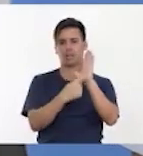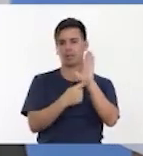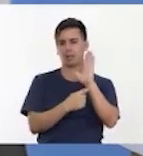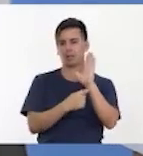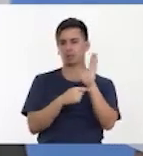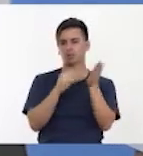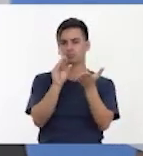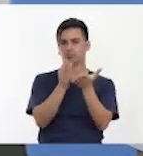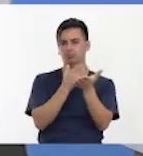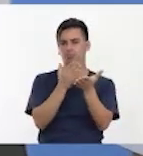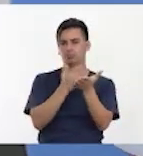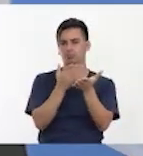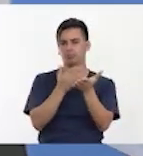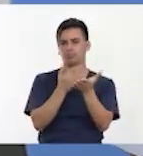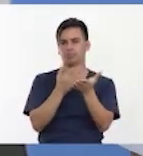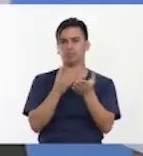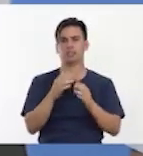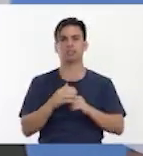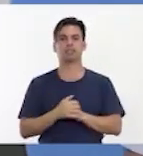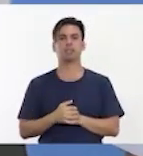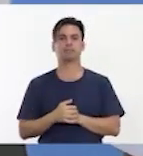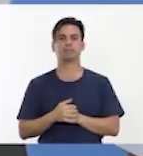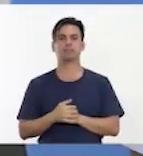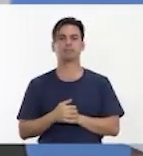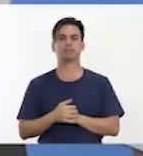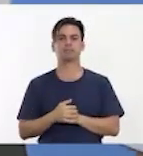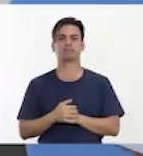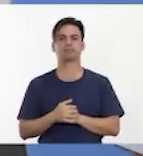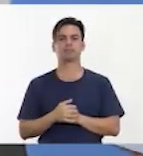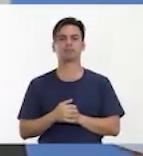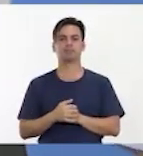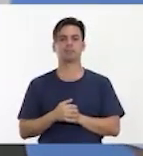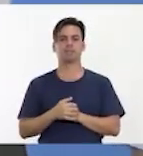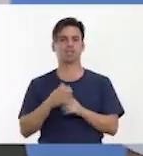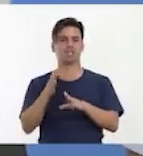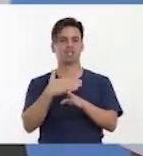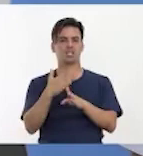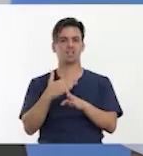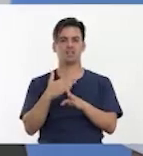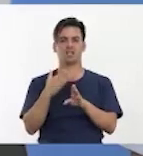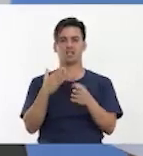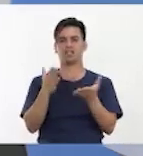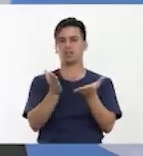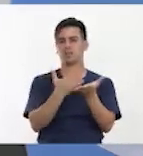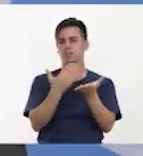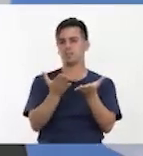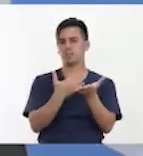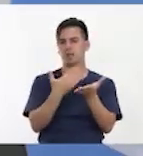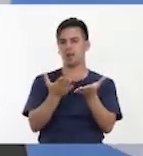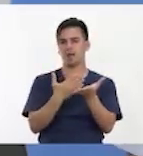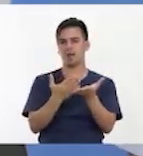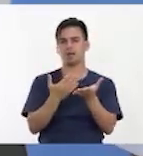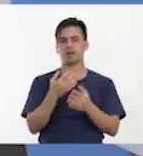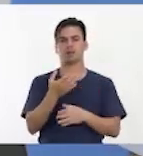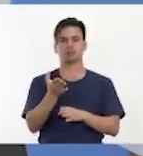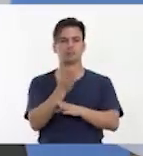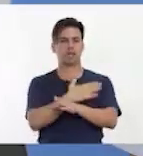claridad en el libro de texto. Lo que no aparece concentrado está disperso en las páginas en que le